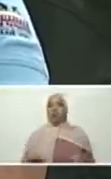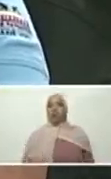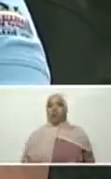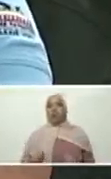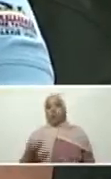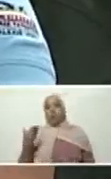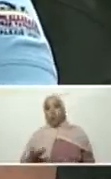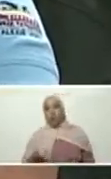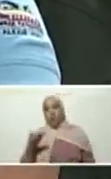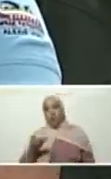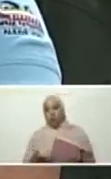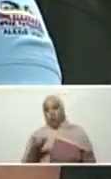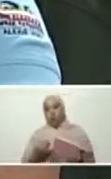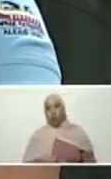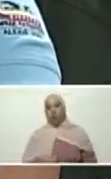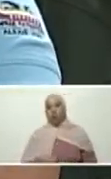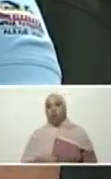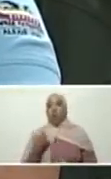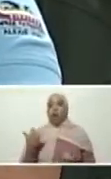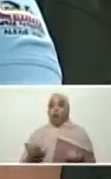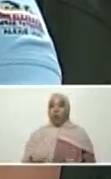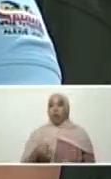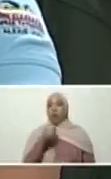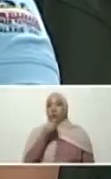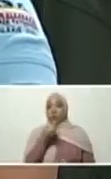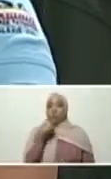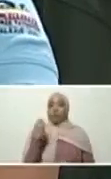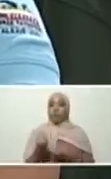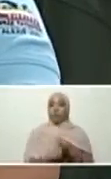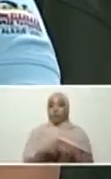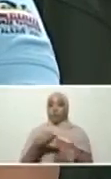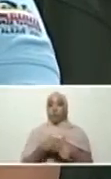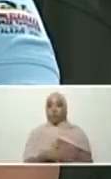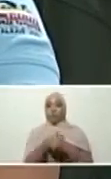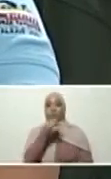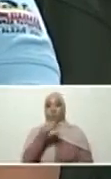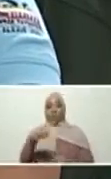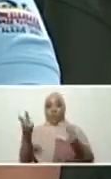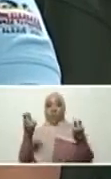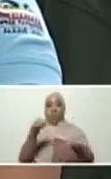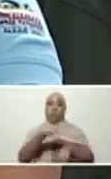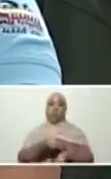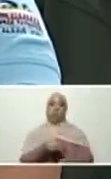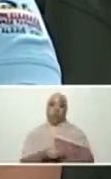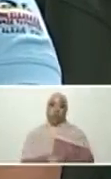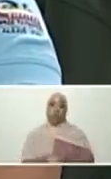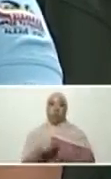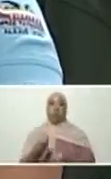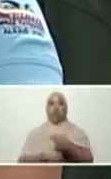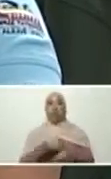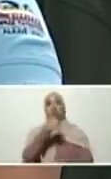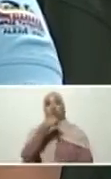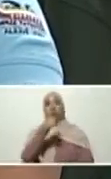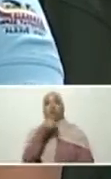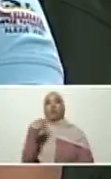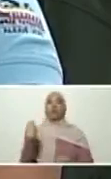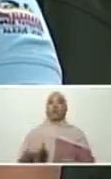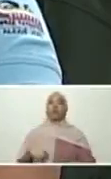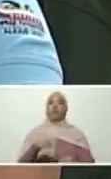medular estos aportes que usted da en el marco de la nueva época, el tema de la identidad